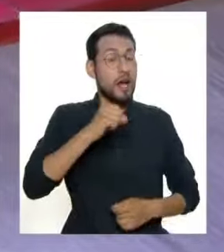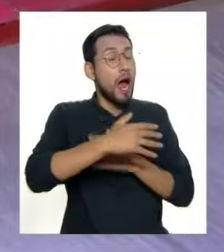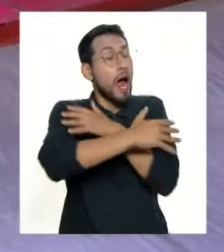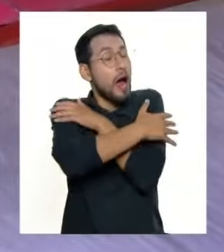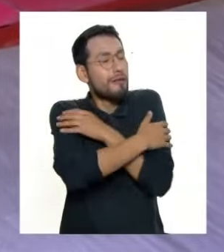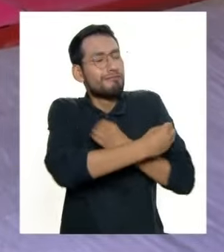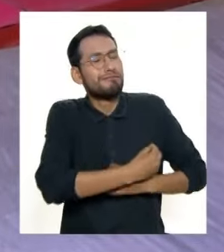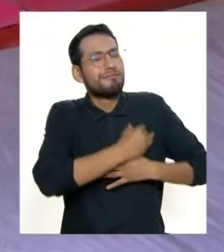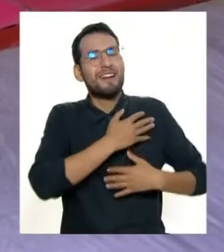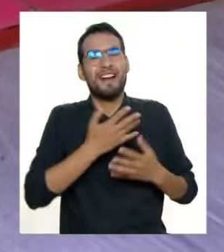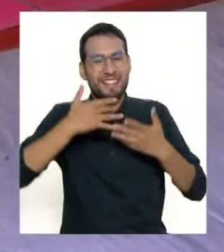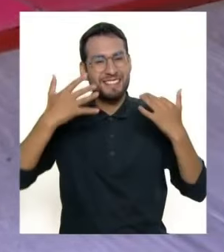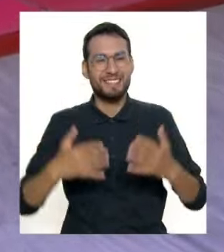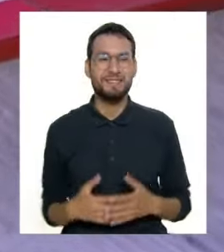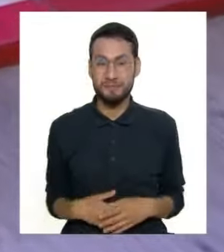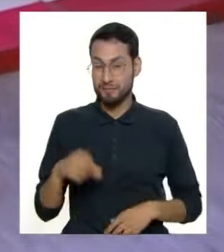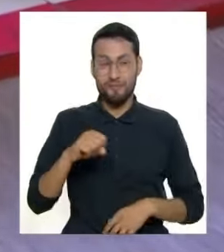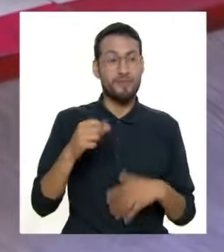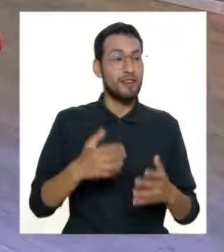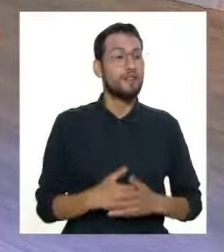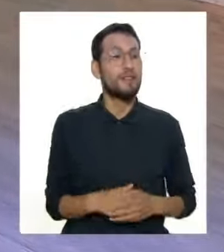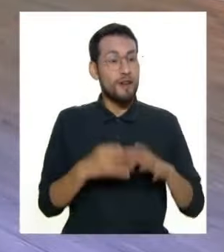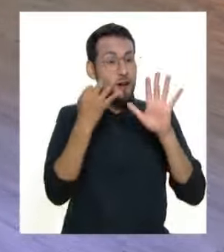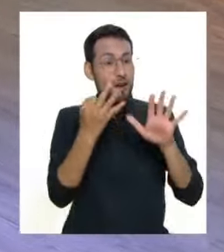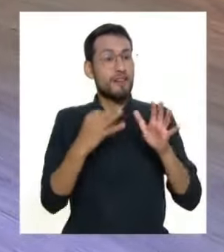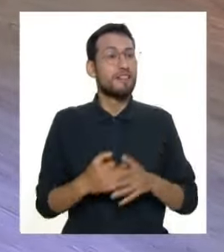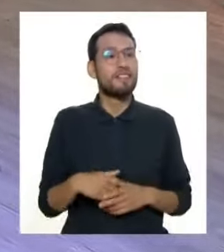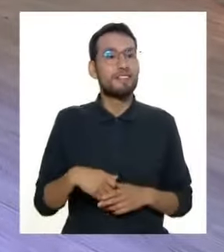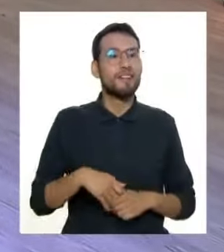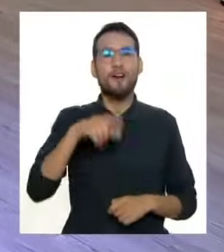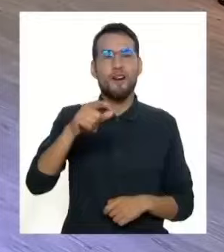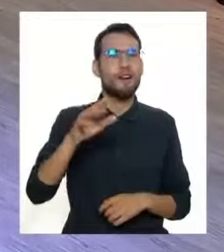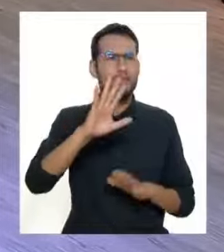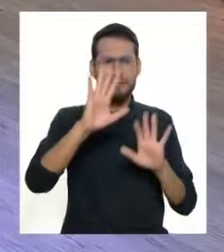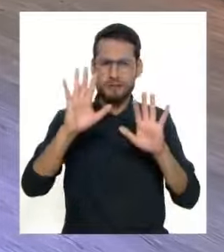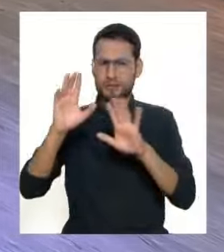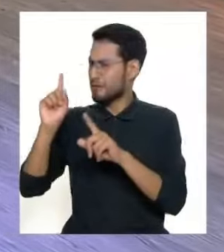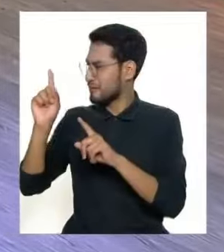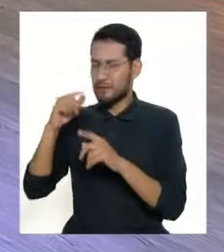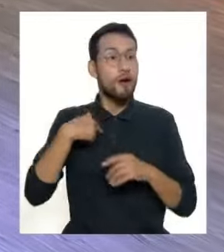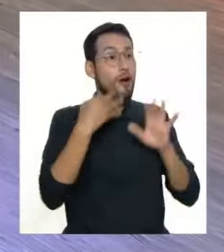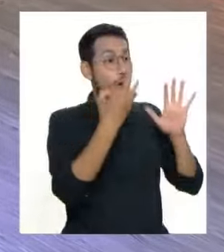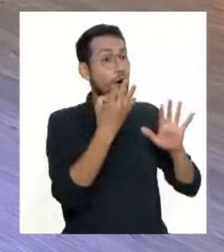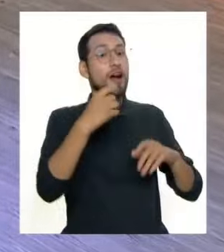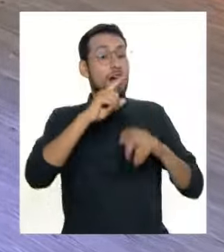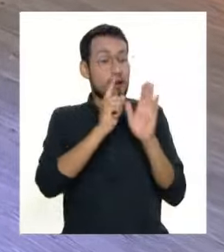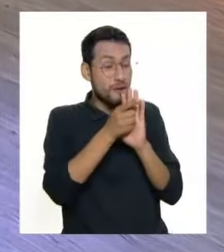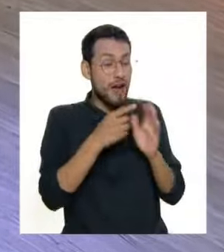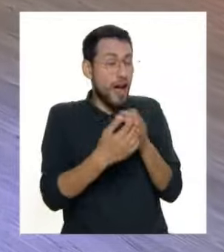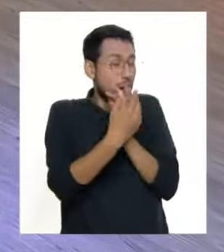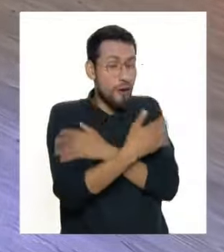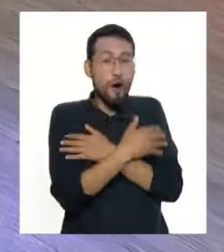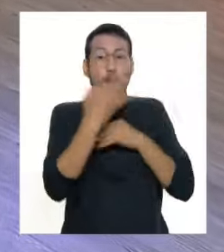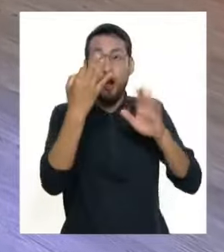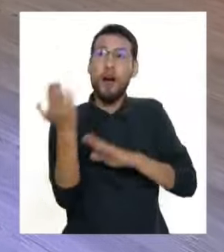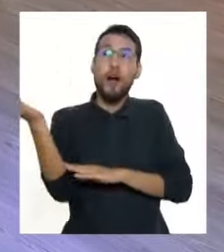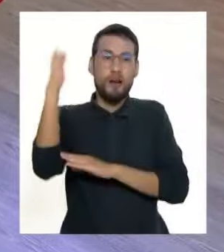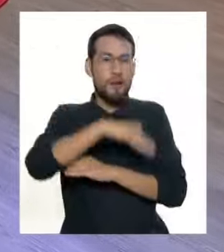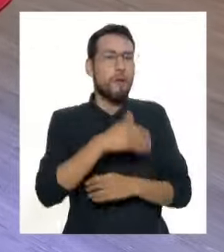dan felicidad. Así es. Felicidad. 8 segundos de abrazos. Un ratito. 8 veces te da llena de felicidad.